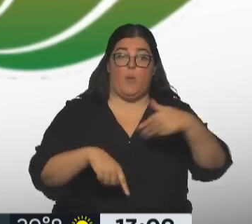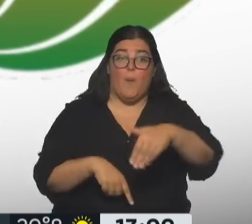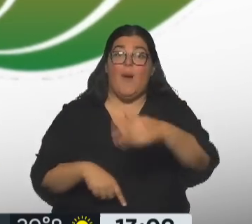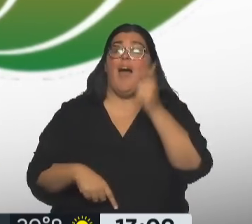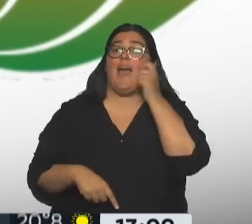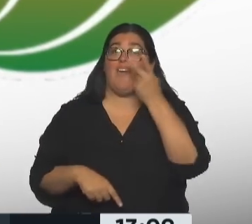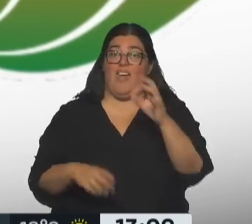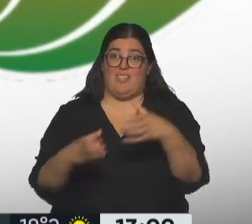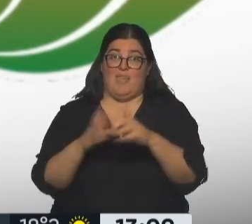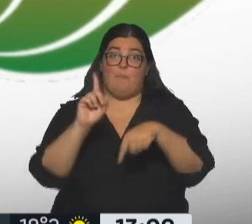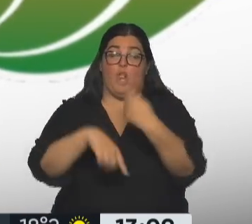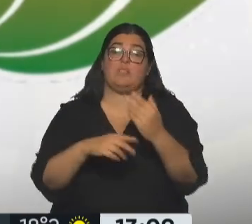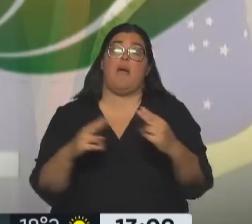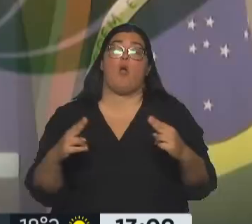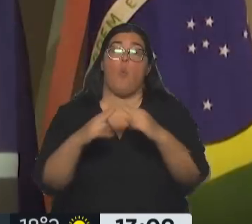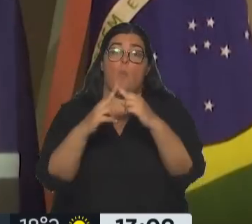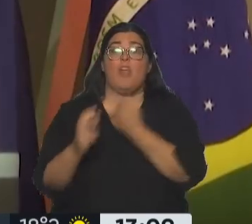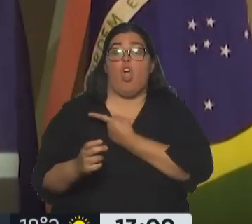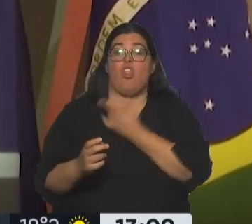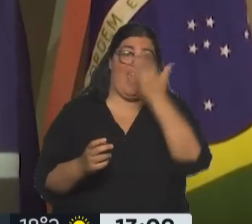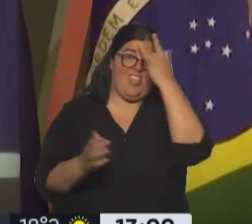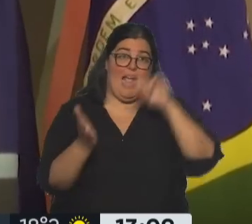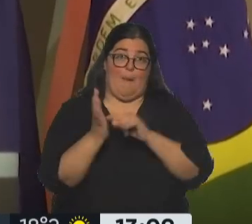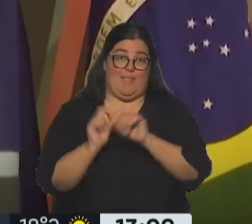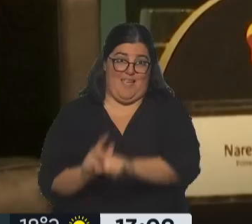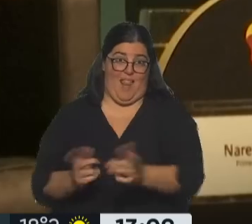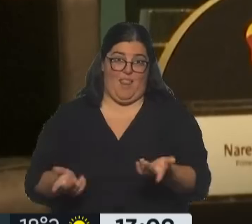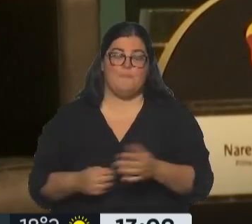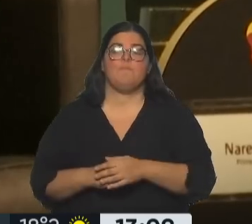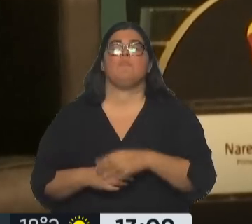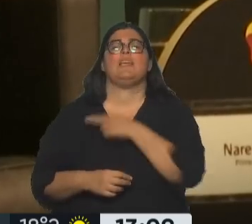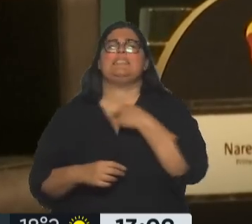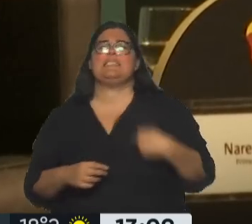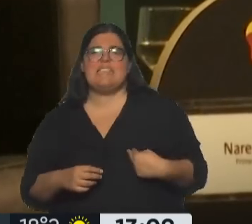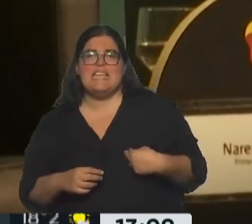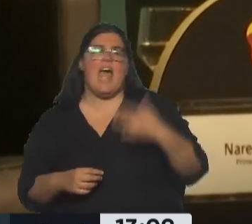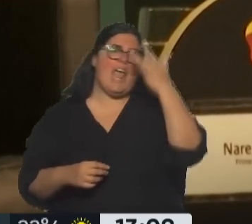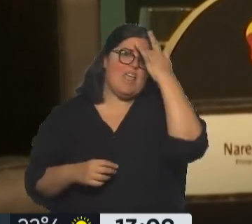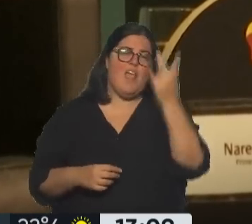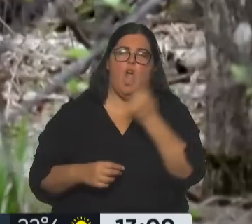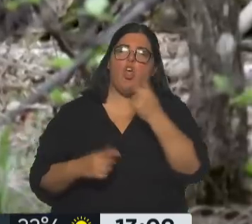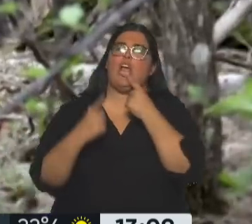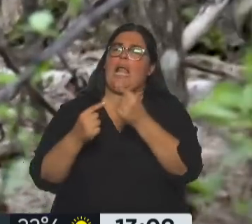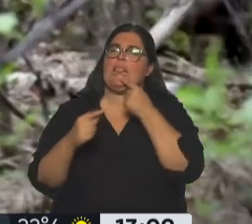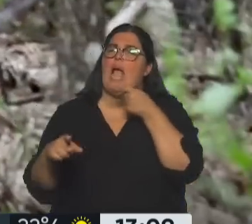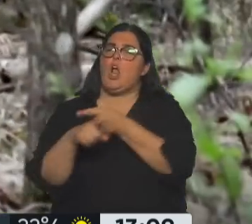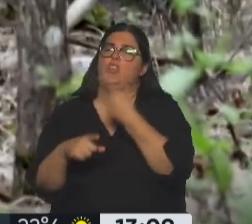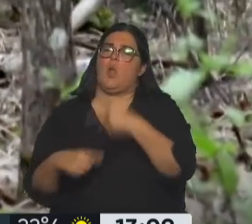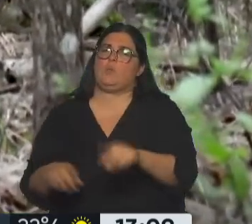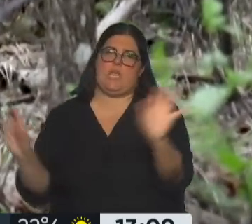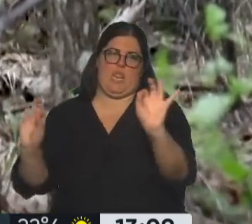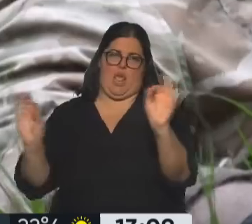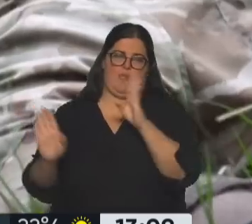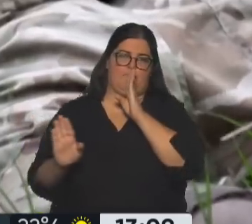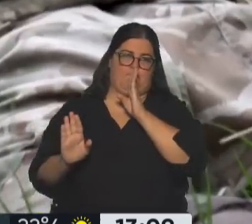en septiembre en la capital india. Al igual que China, India se abstiene de criticar a Rusia y llama a una resolución pacífica